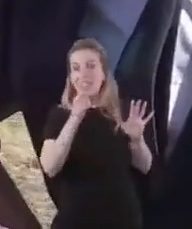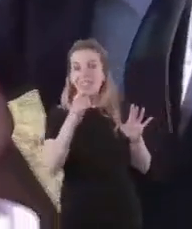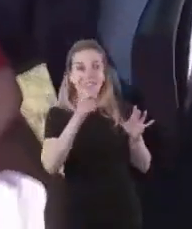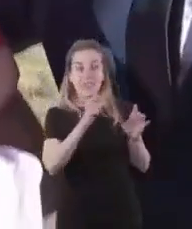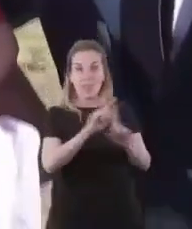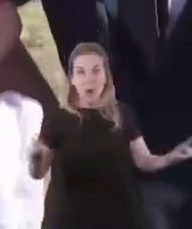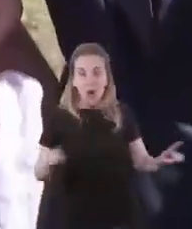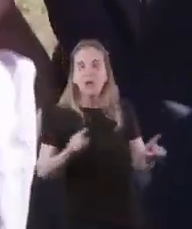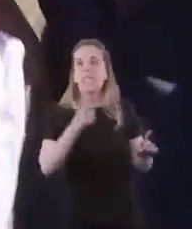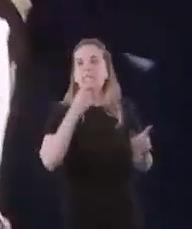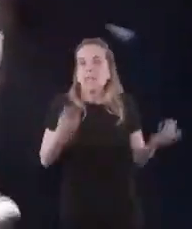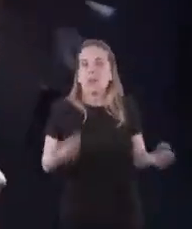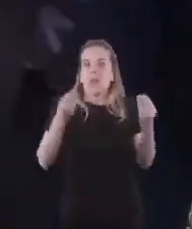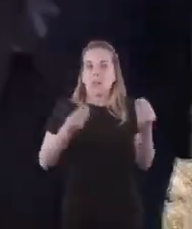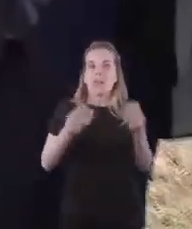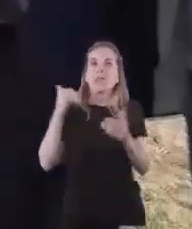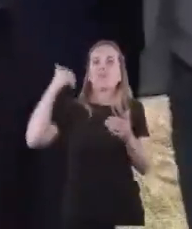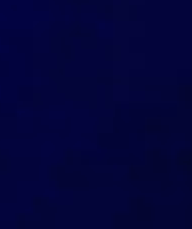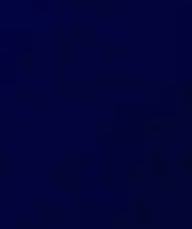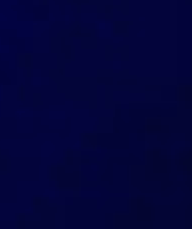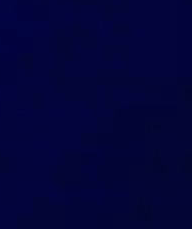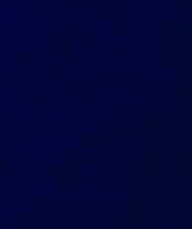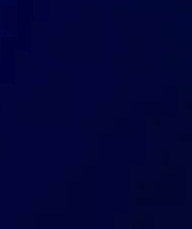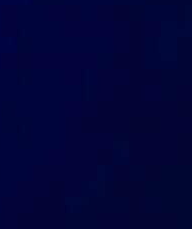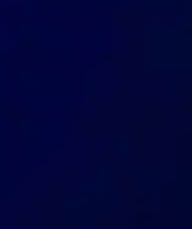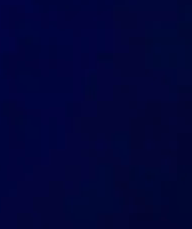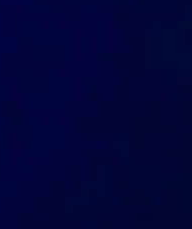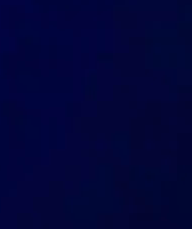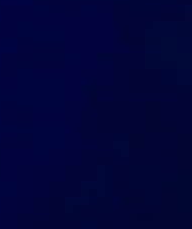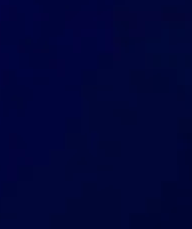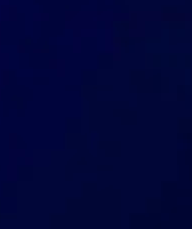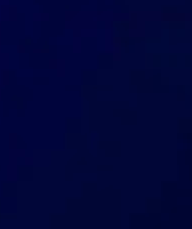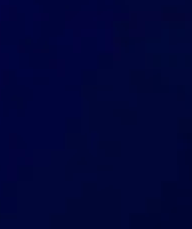hacemos, la historia nos va a demandar el error de dividirnos.